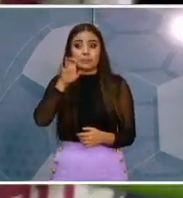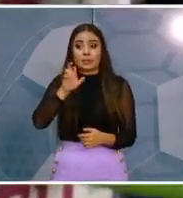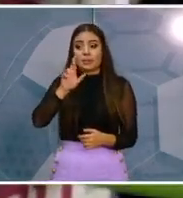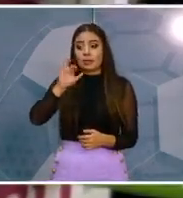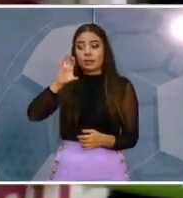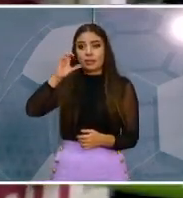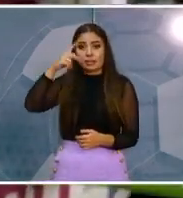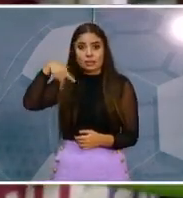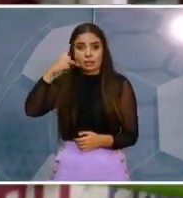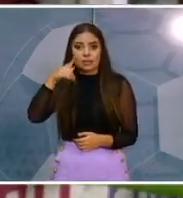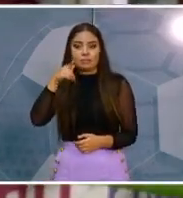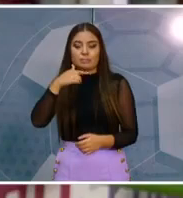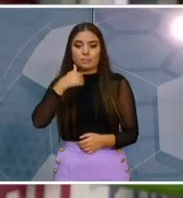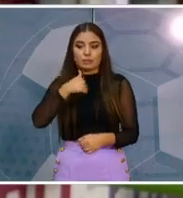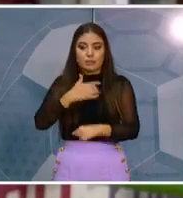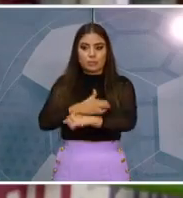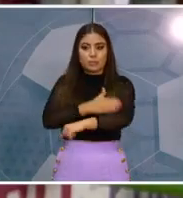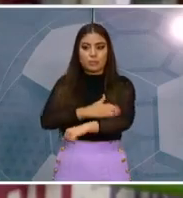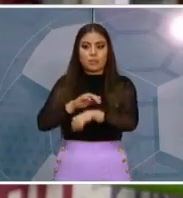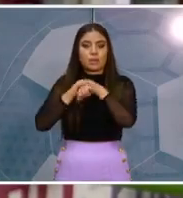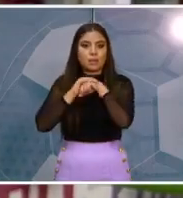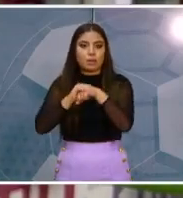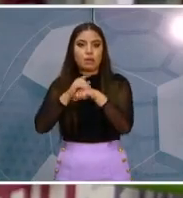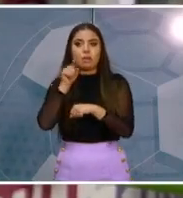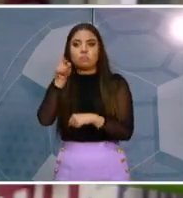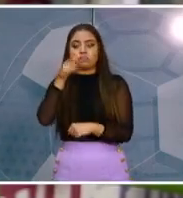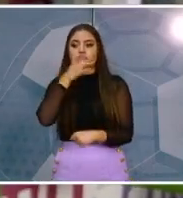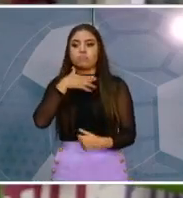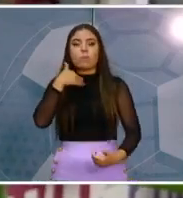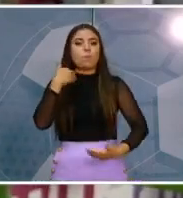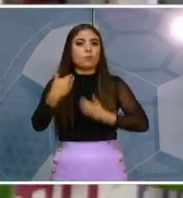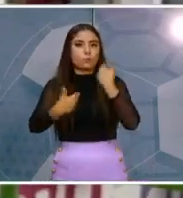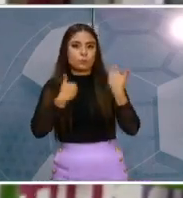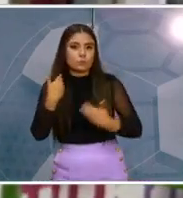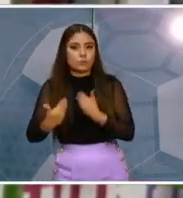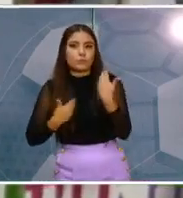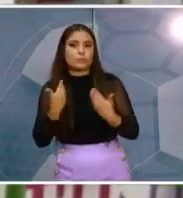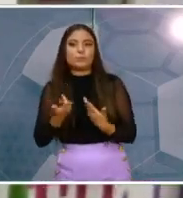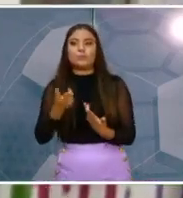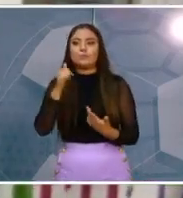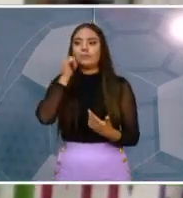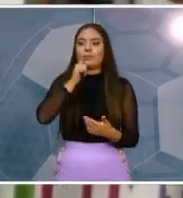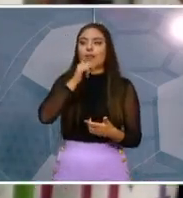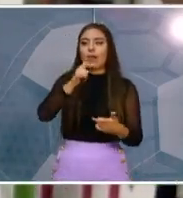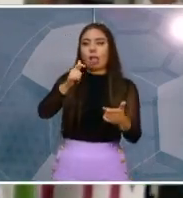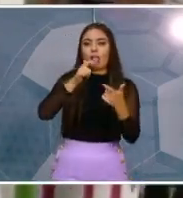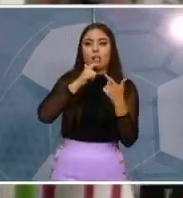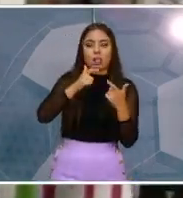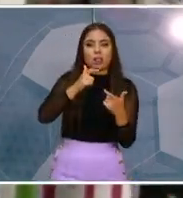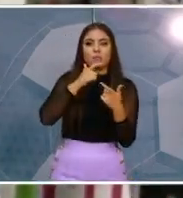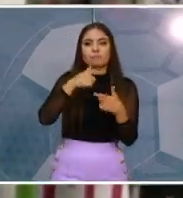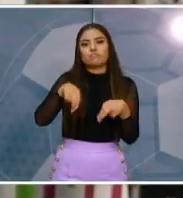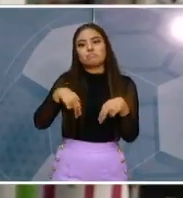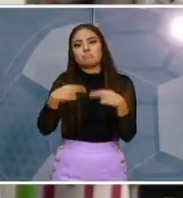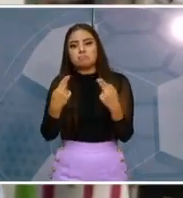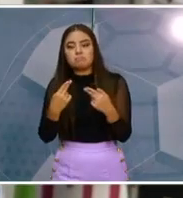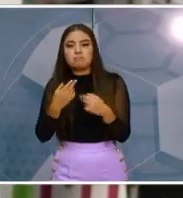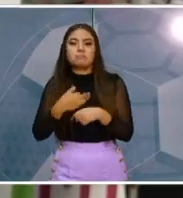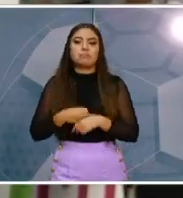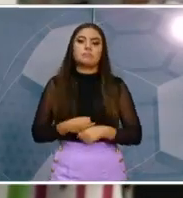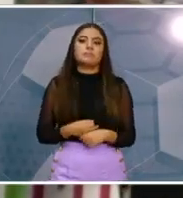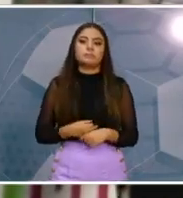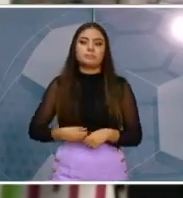amigo, era muy alegre, nos hacía reír a todos y él no se merecía